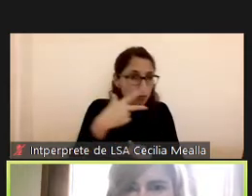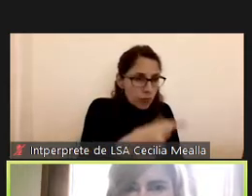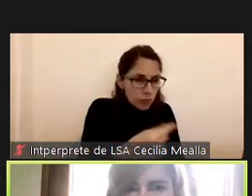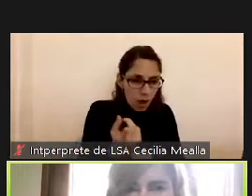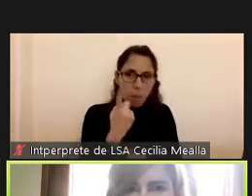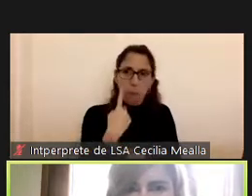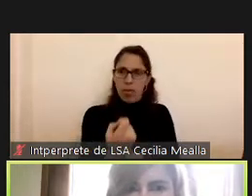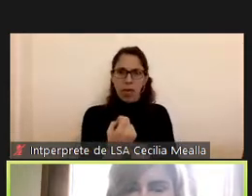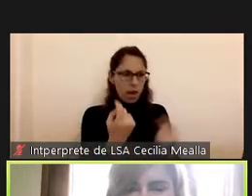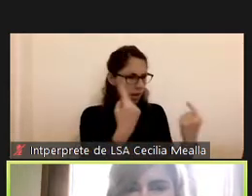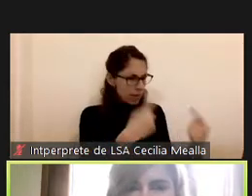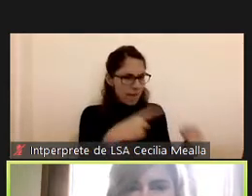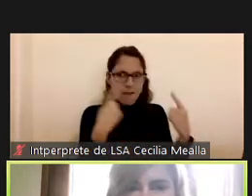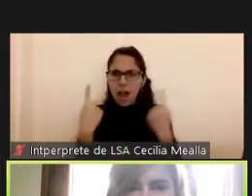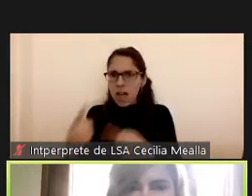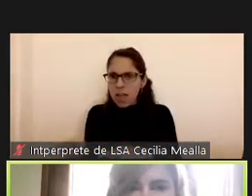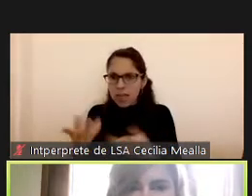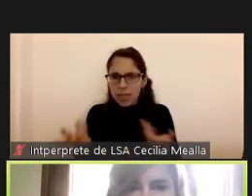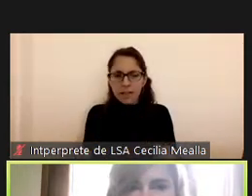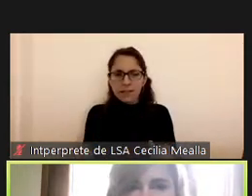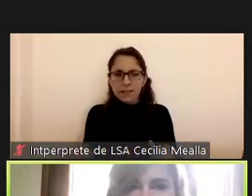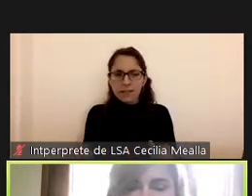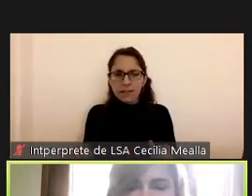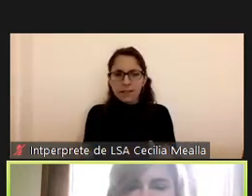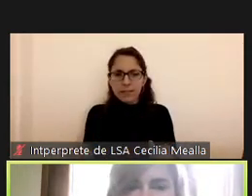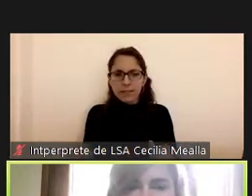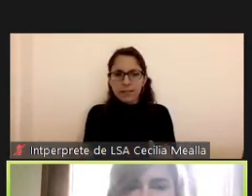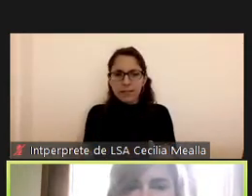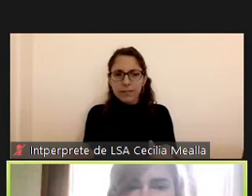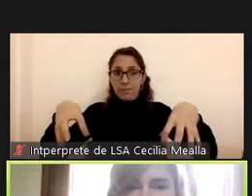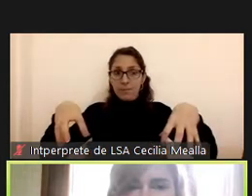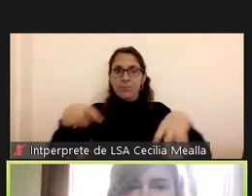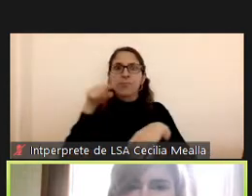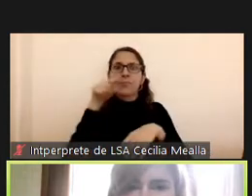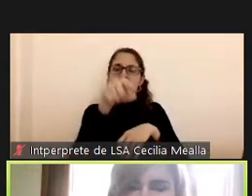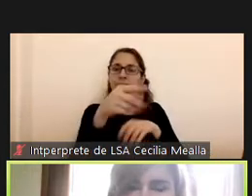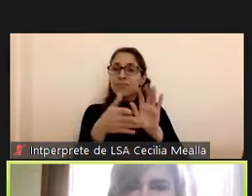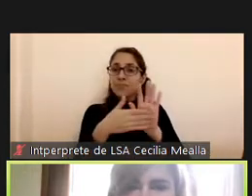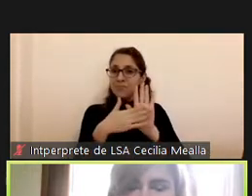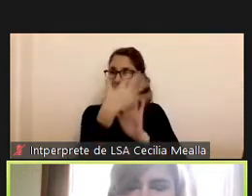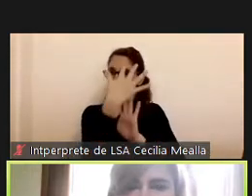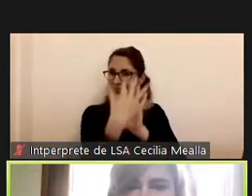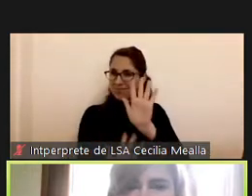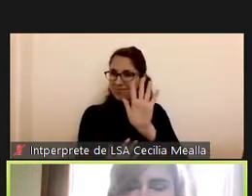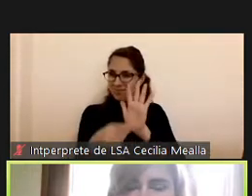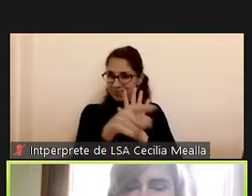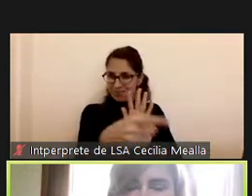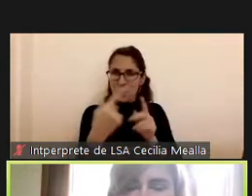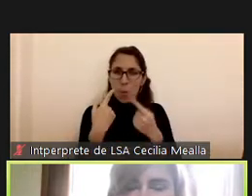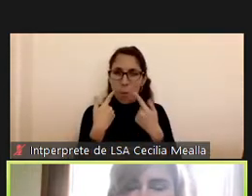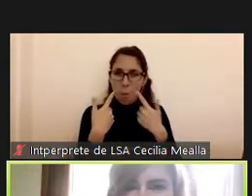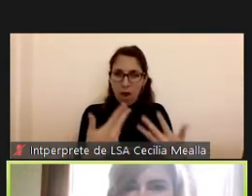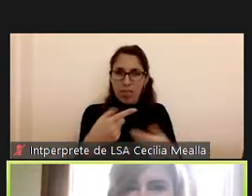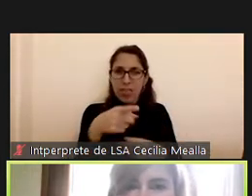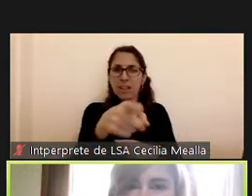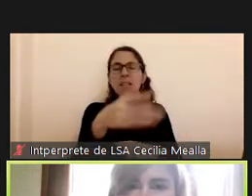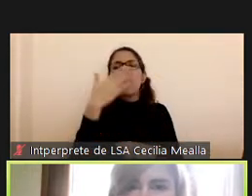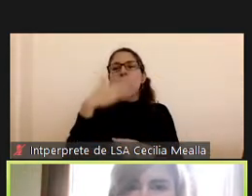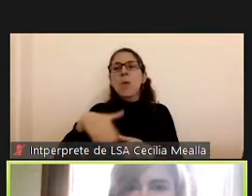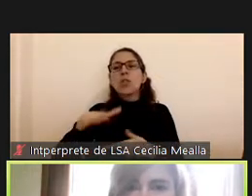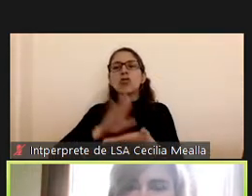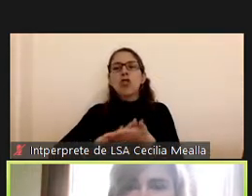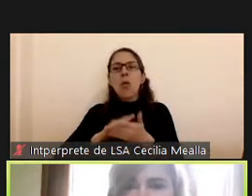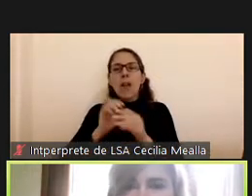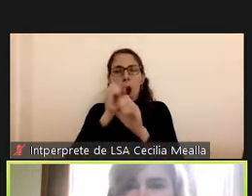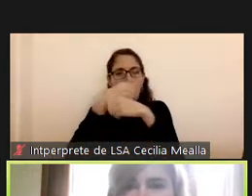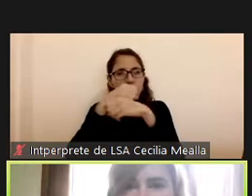son estas 2. Y ahí en el documento en PDF que tienen de observación microscópica